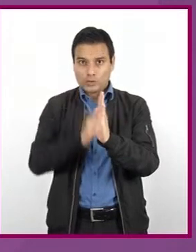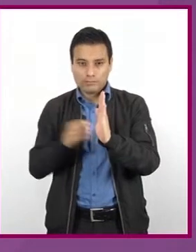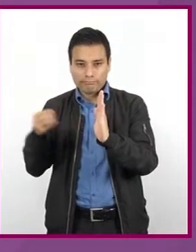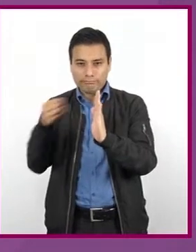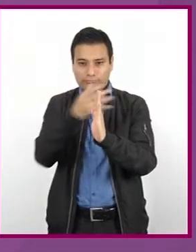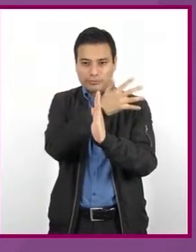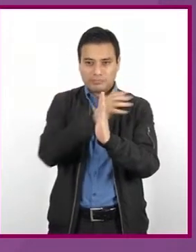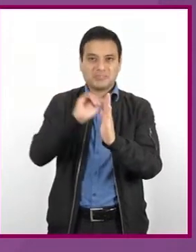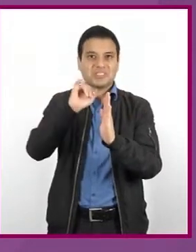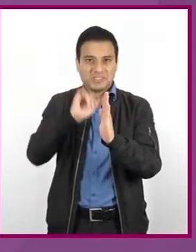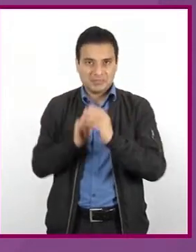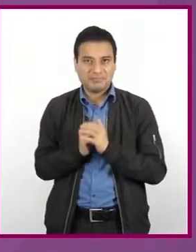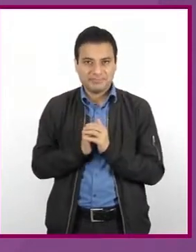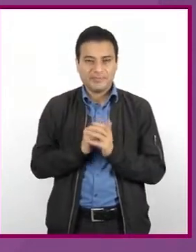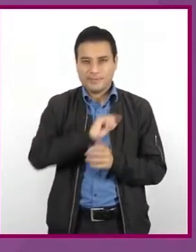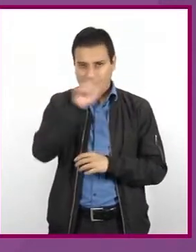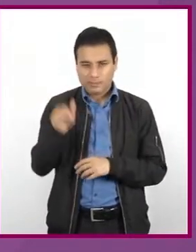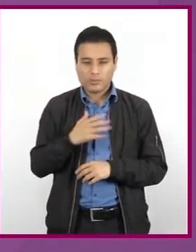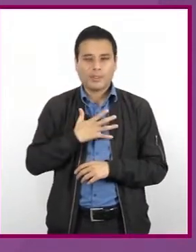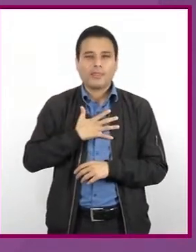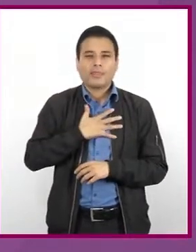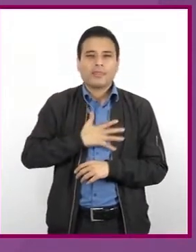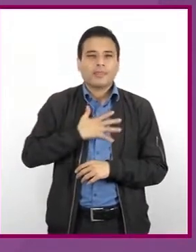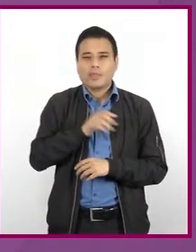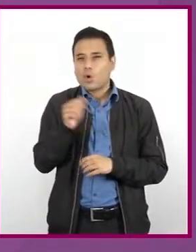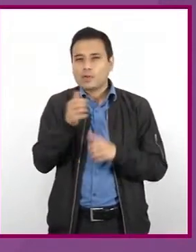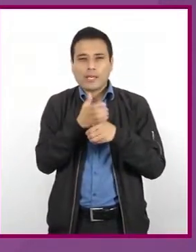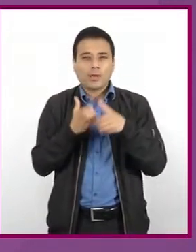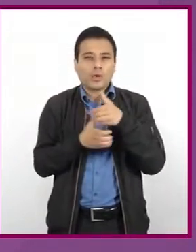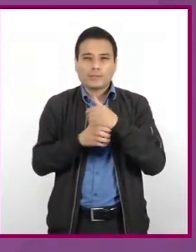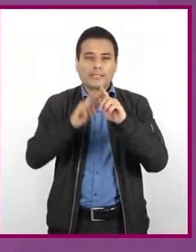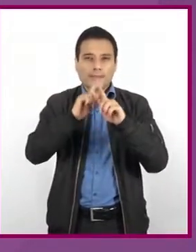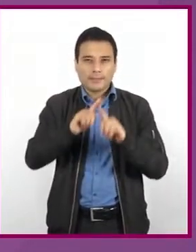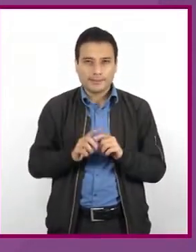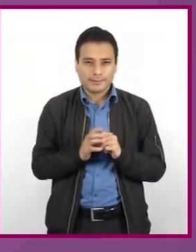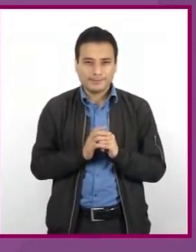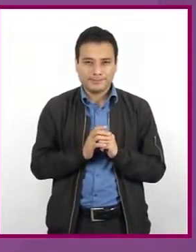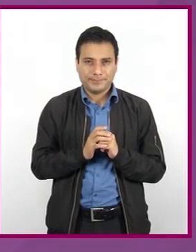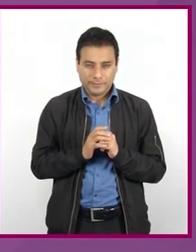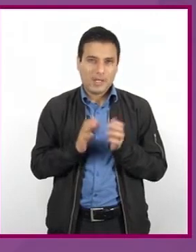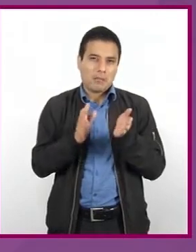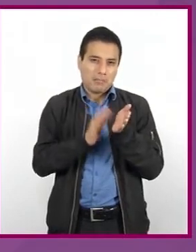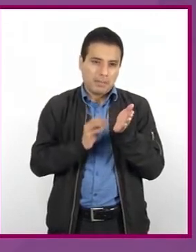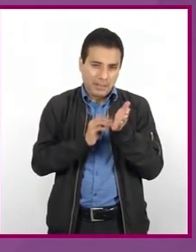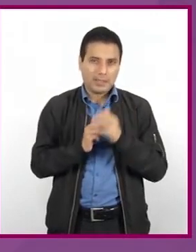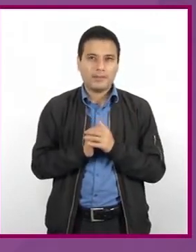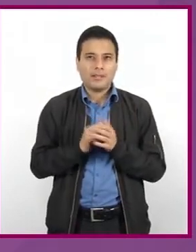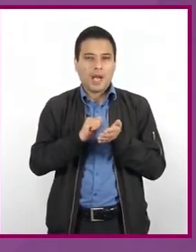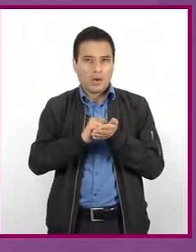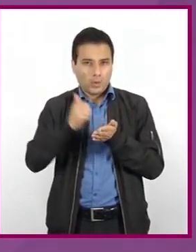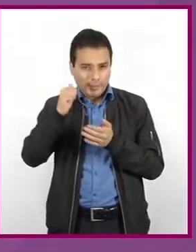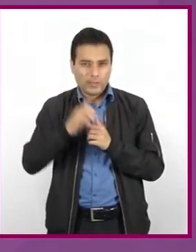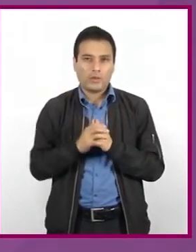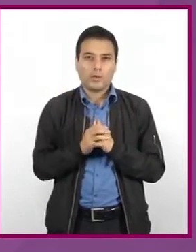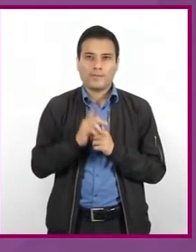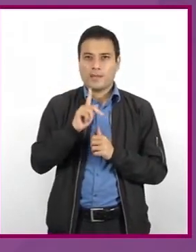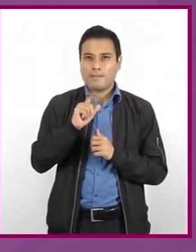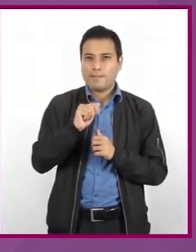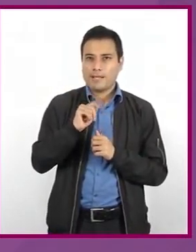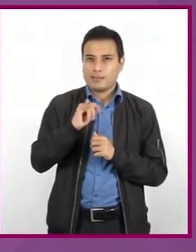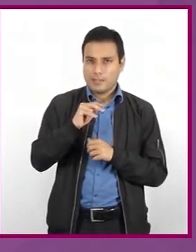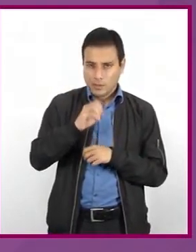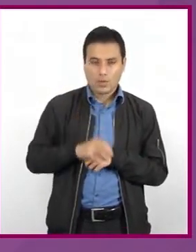persistía. Siguió haciendo experimentos con diferentes materiales, además de papel, como el aluminio, el platino y